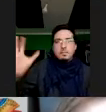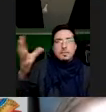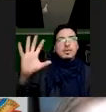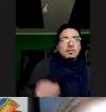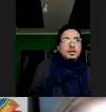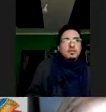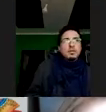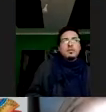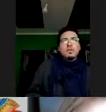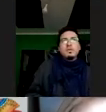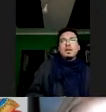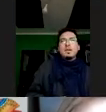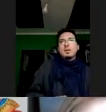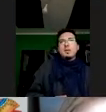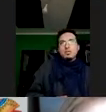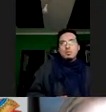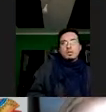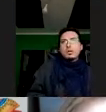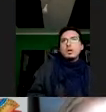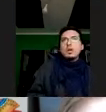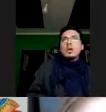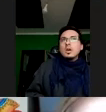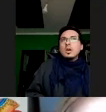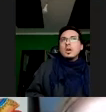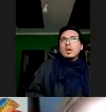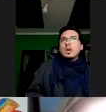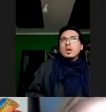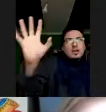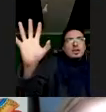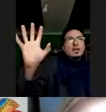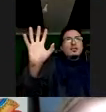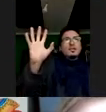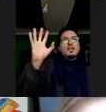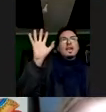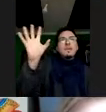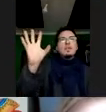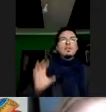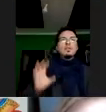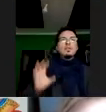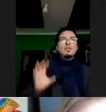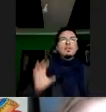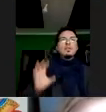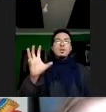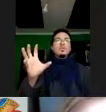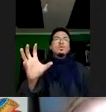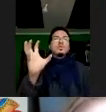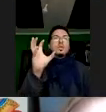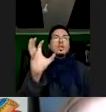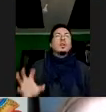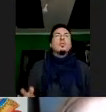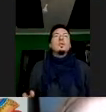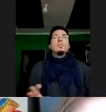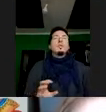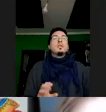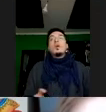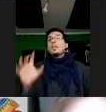como un pequeño repaso de lo que ustedes tienen en la guía de trabajo número 4, pero el plano de detalle es un acercamiento de un elemento constructivo